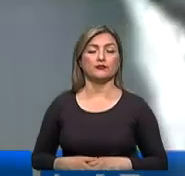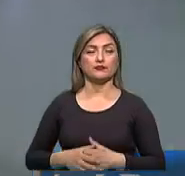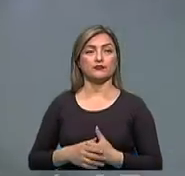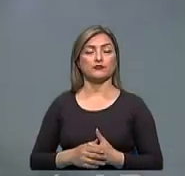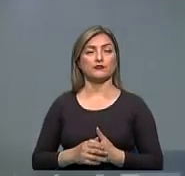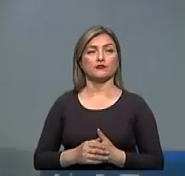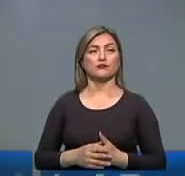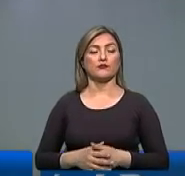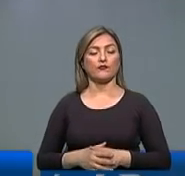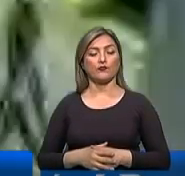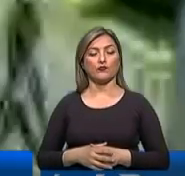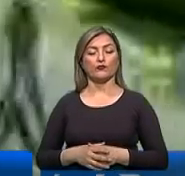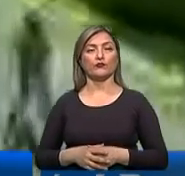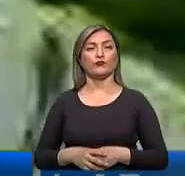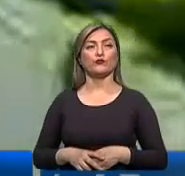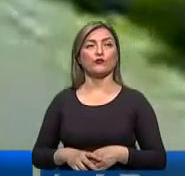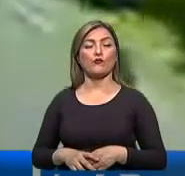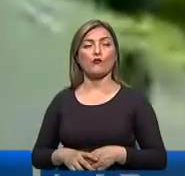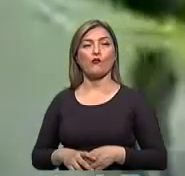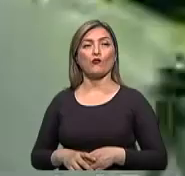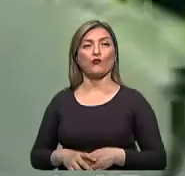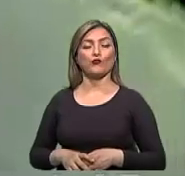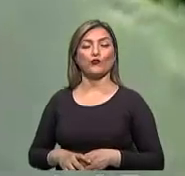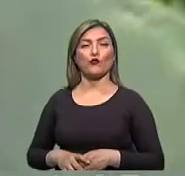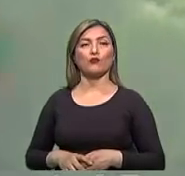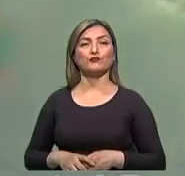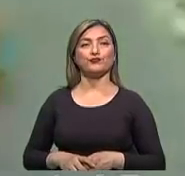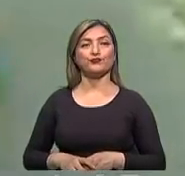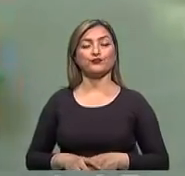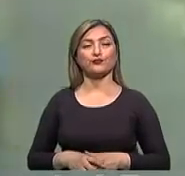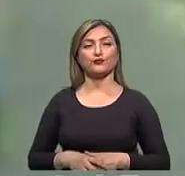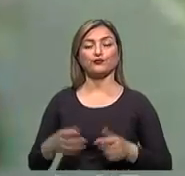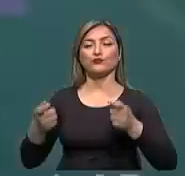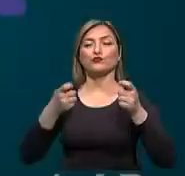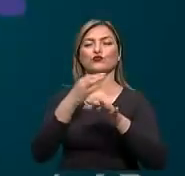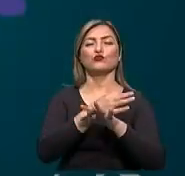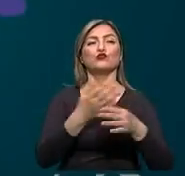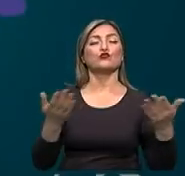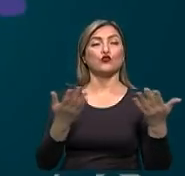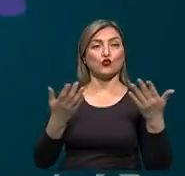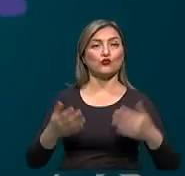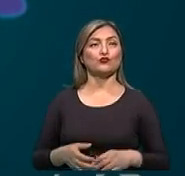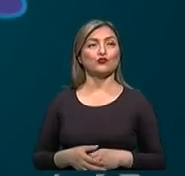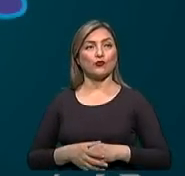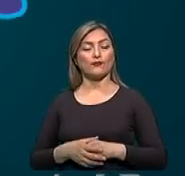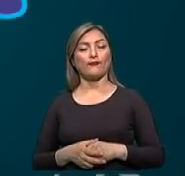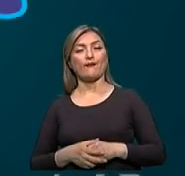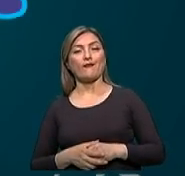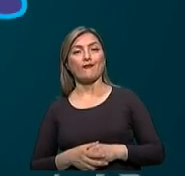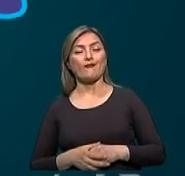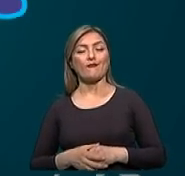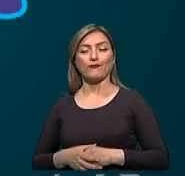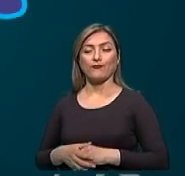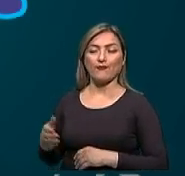y vamos a ver en imágenes sobre los límites del pico y placa. ¿Desde dónde funciona? Por el lado